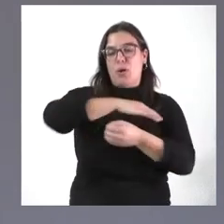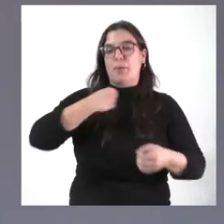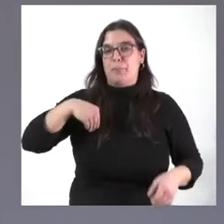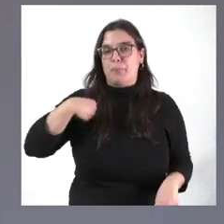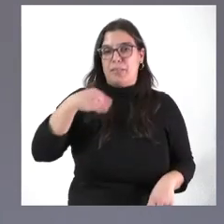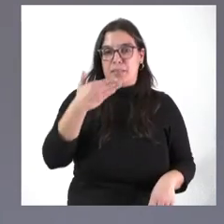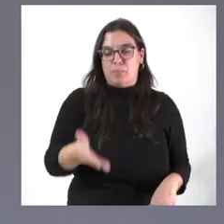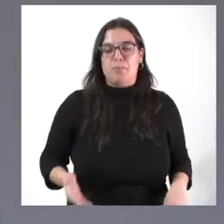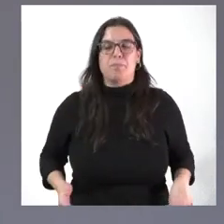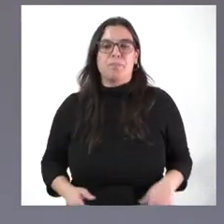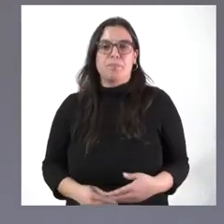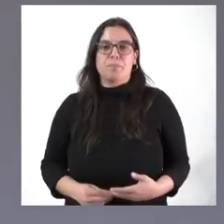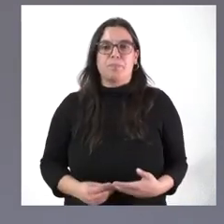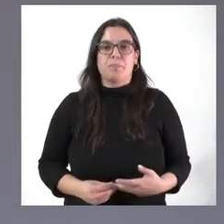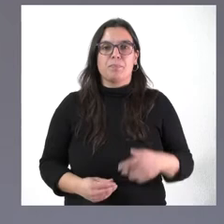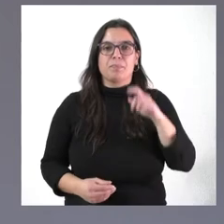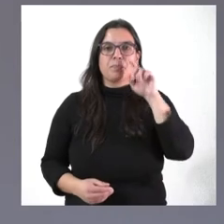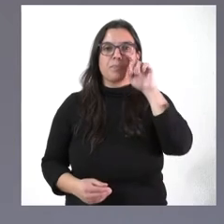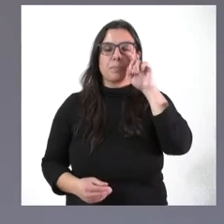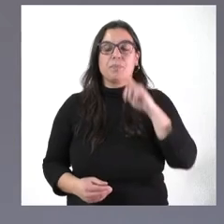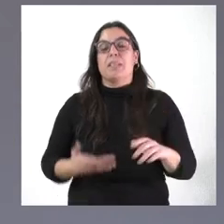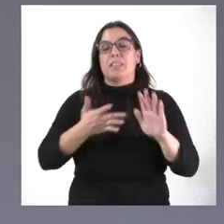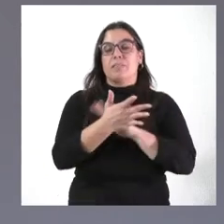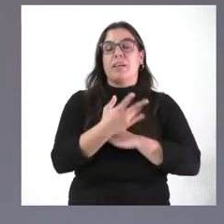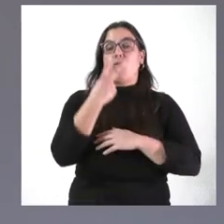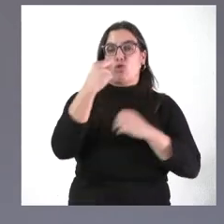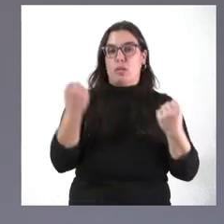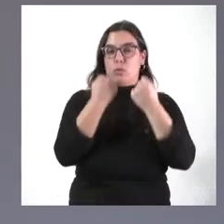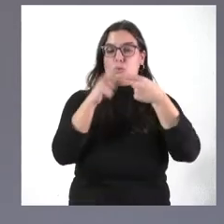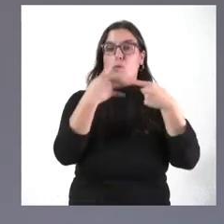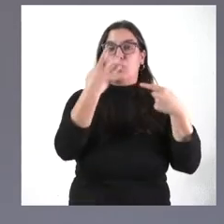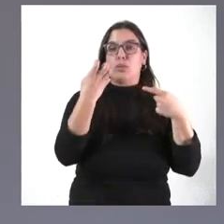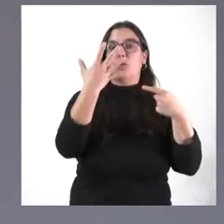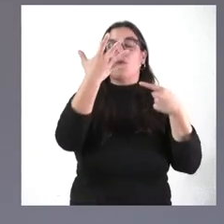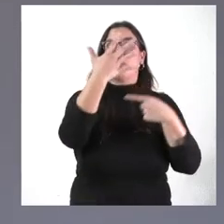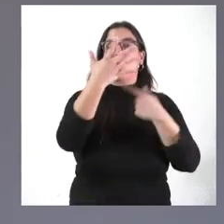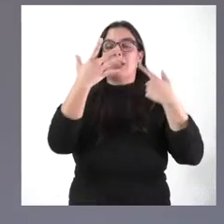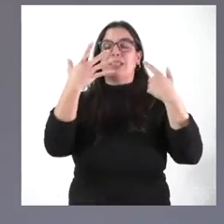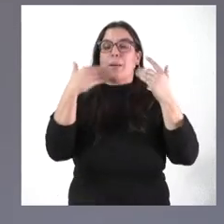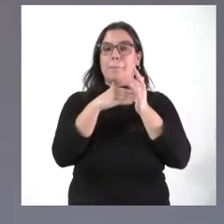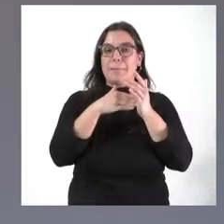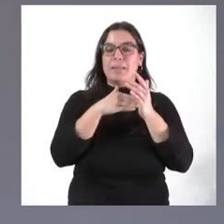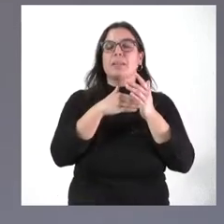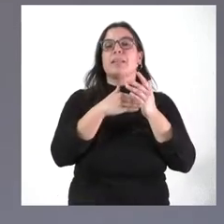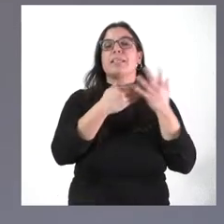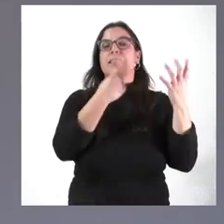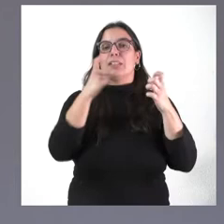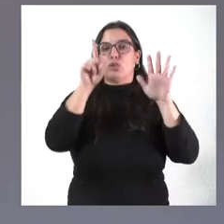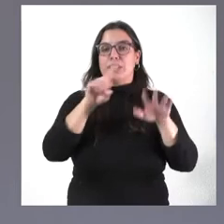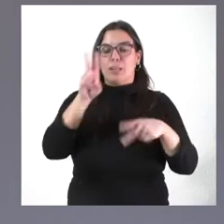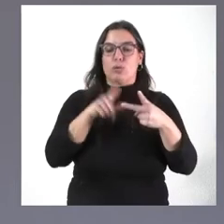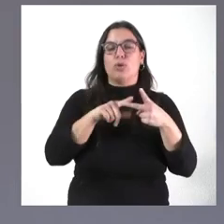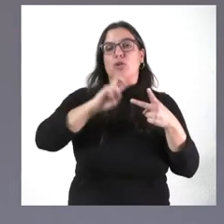alcázaren y la pedraja de Portillo hablamos de los grupos de actuaciones una de 450.606 euros y otra de